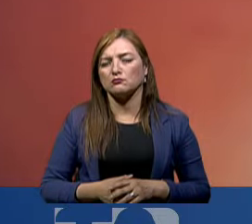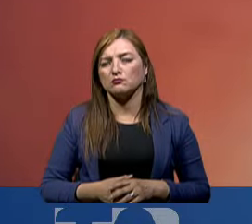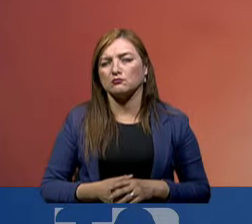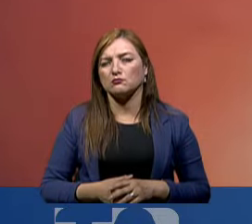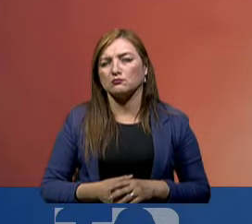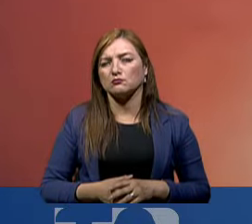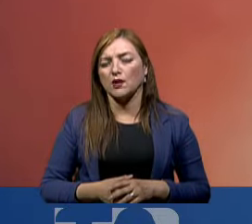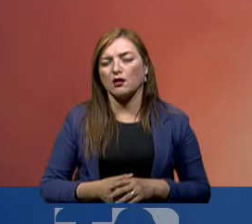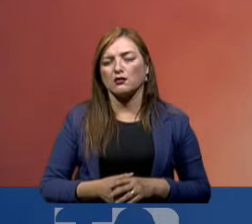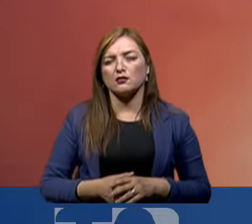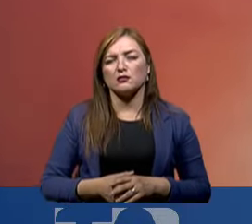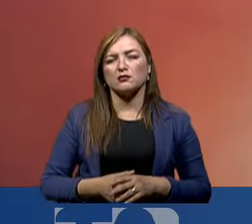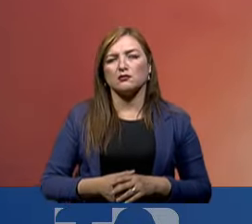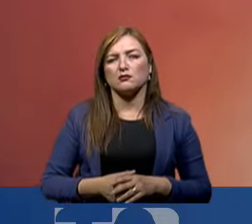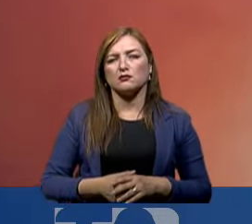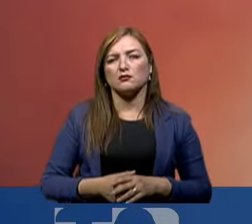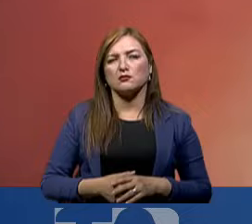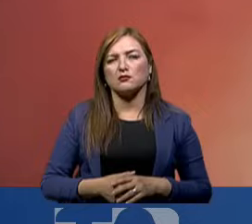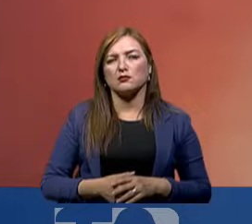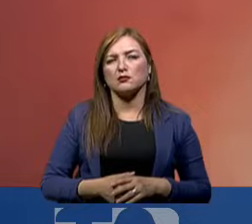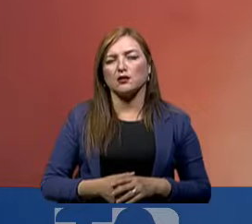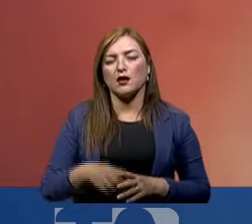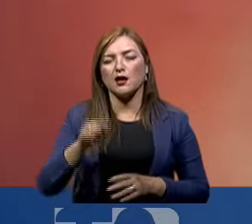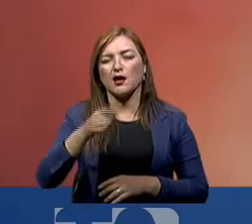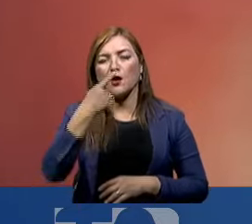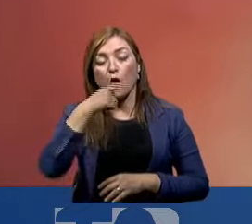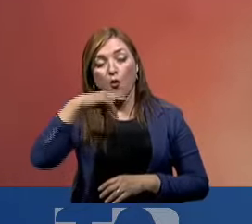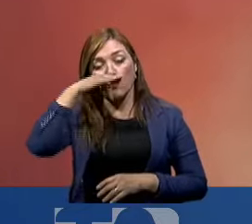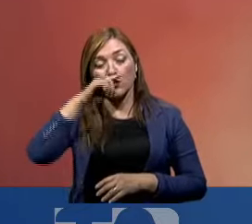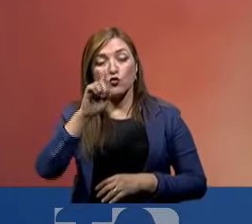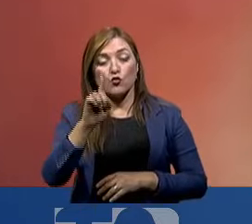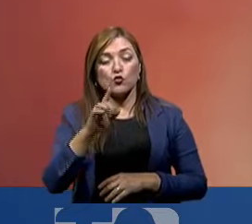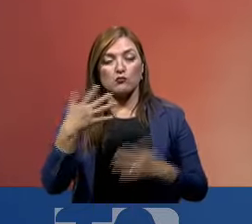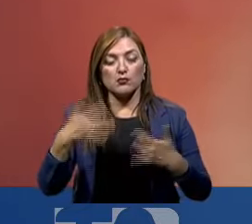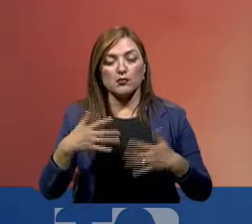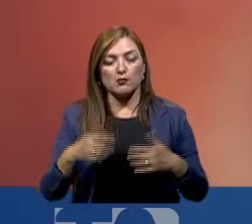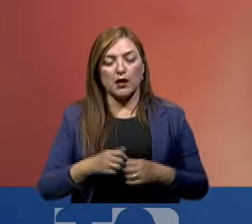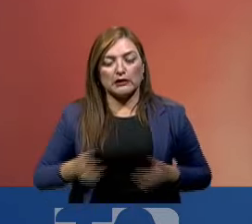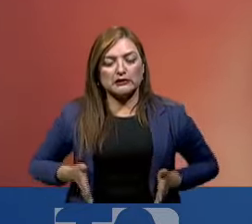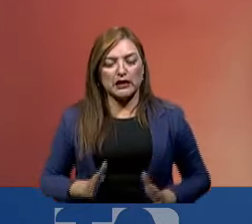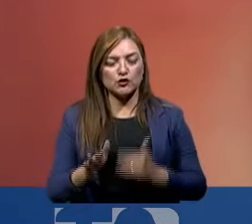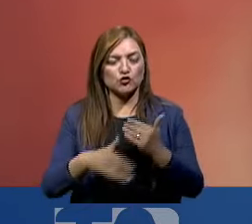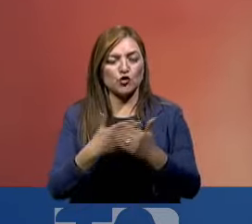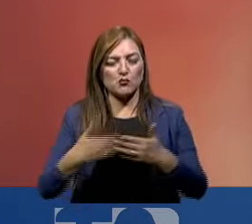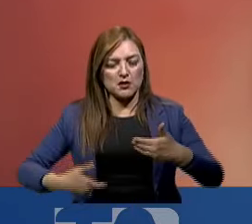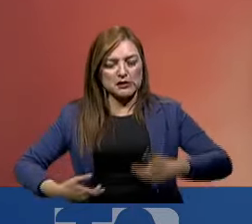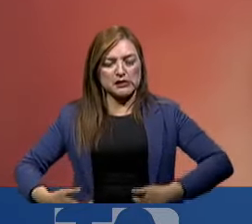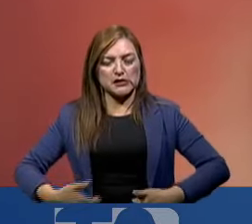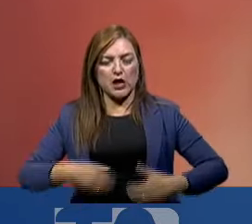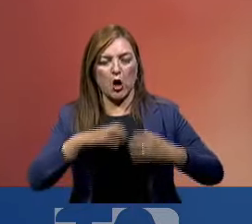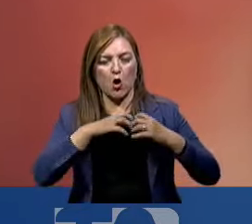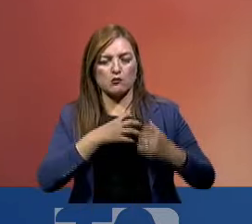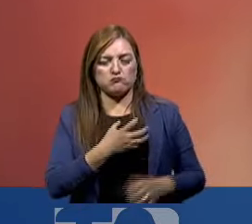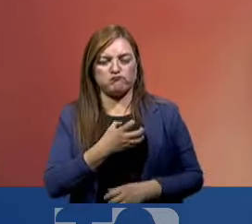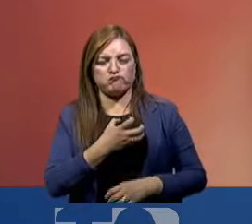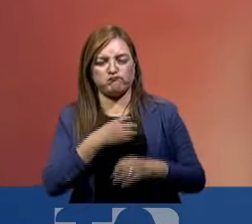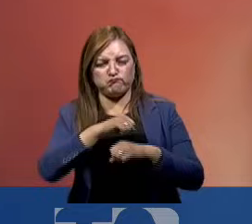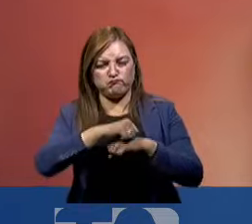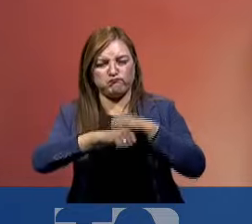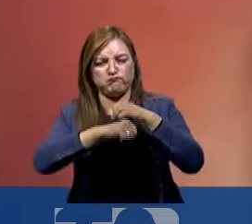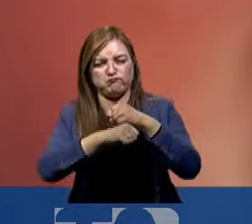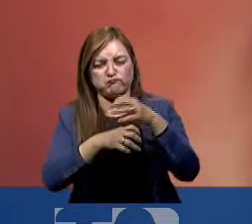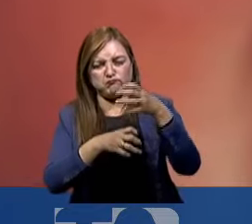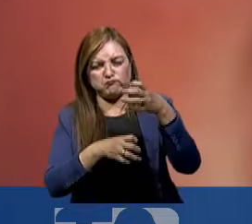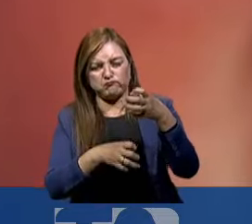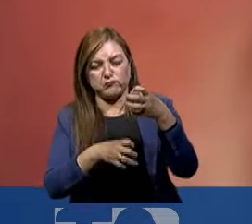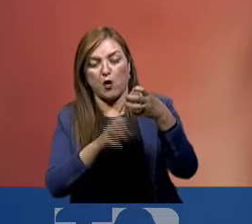embarazos sanos, hermanos sanos, todo perfecto. Y aún así, el corazón no se forma bien. Eso quiere decir que tenemos que estar atentos porque de